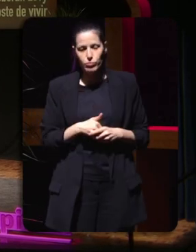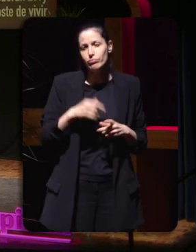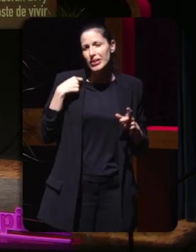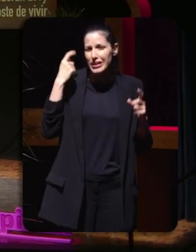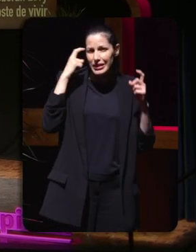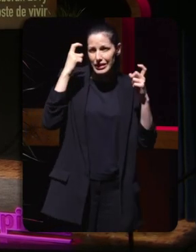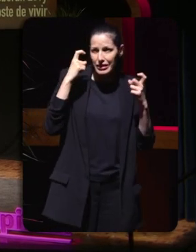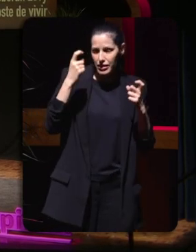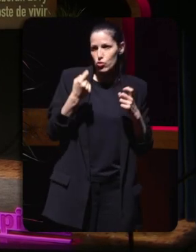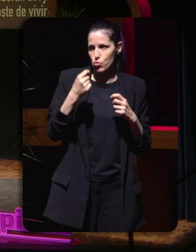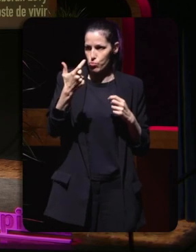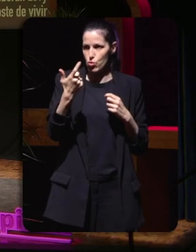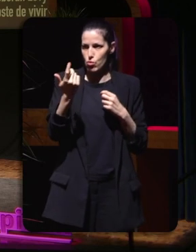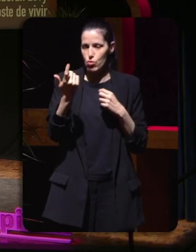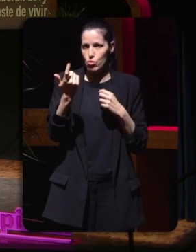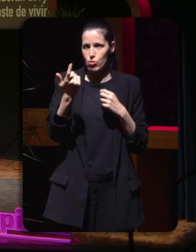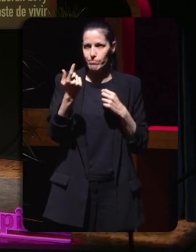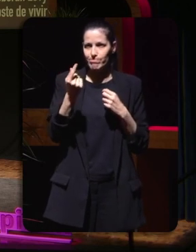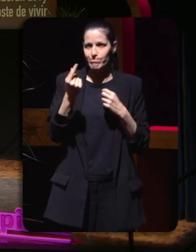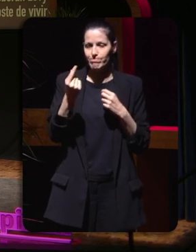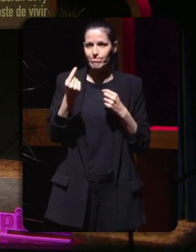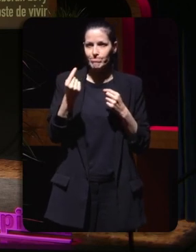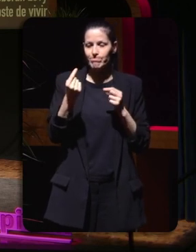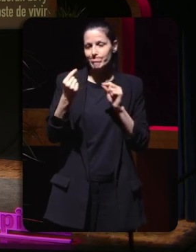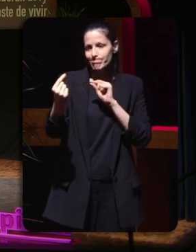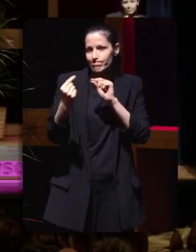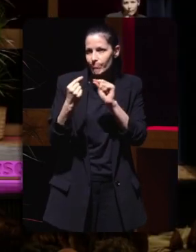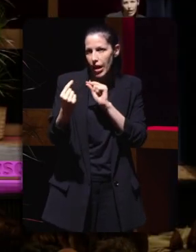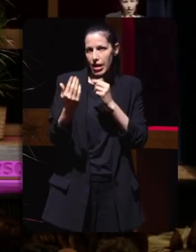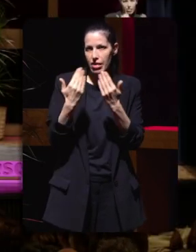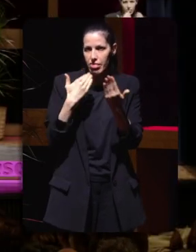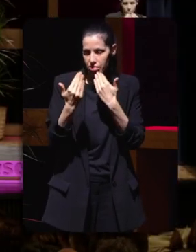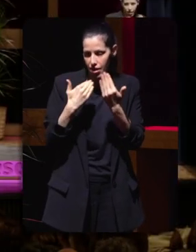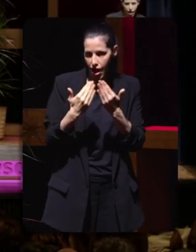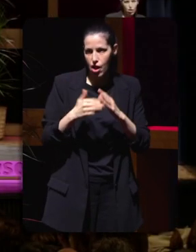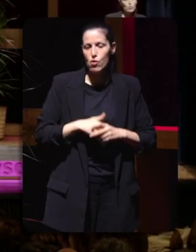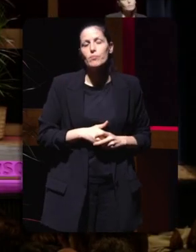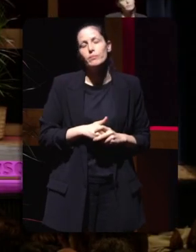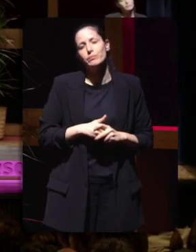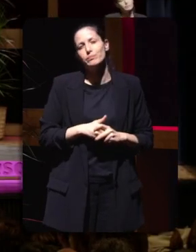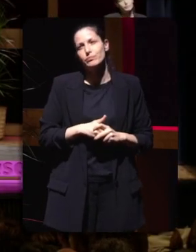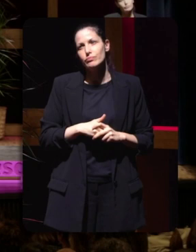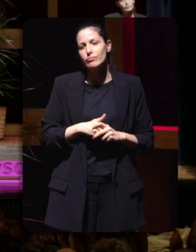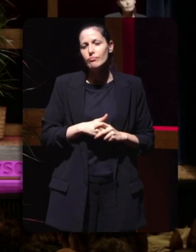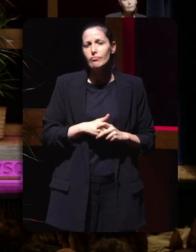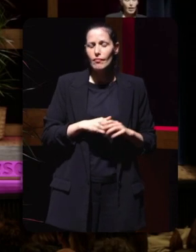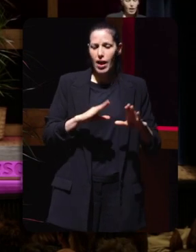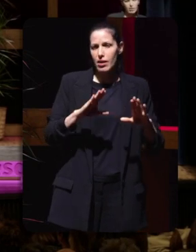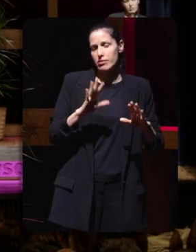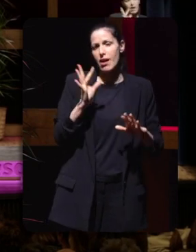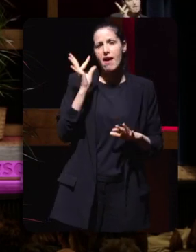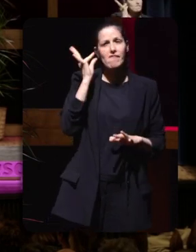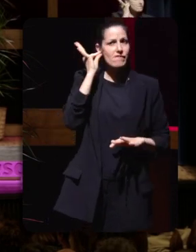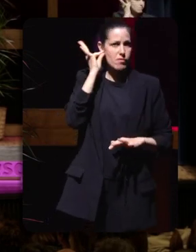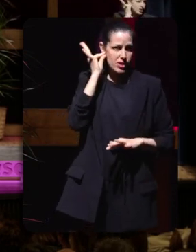también con algunas autoras que nos acompañaran no la feminidad tal como la habían descrito los hombres y